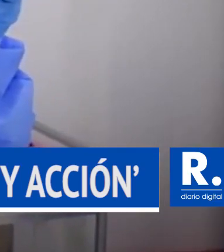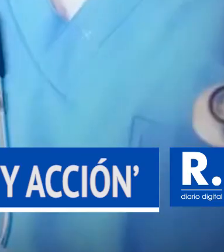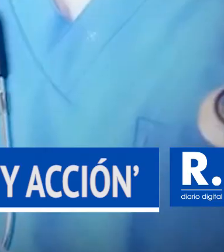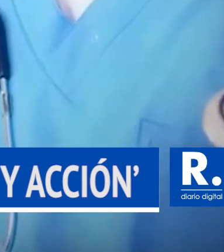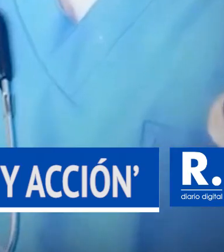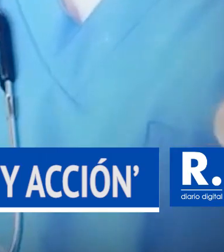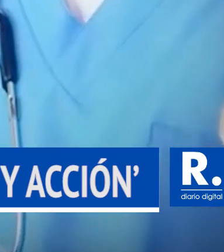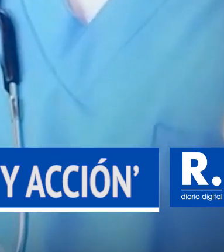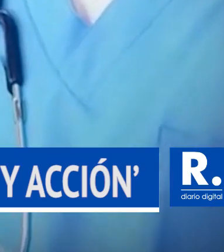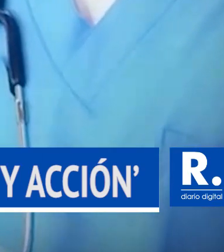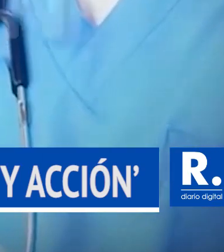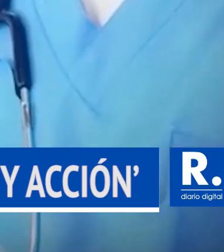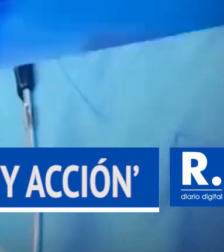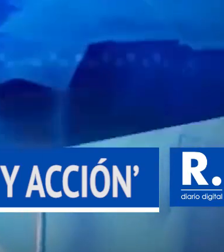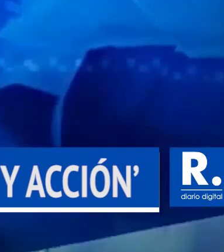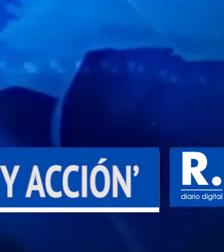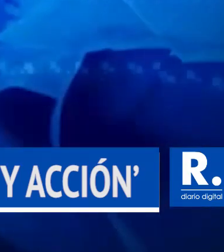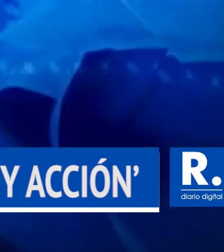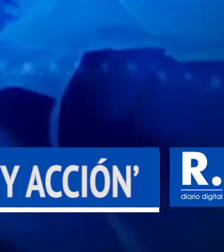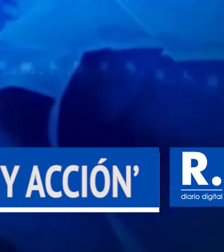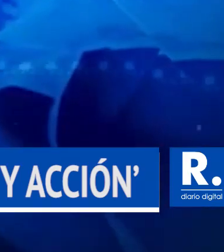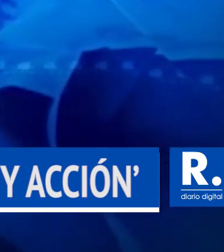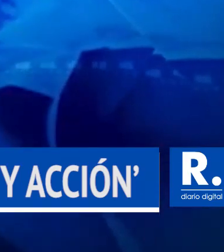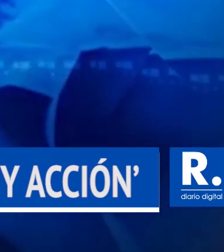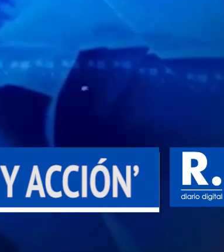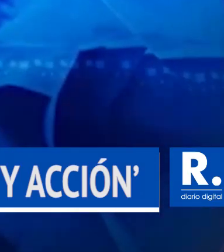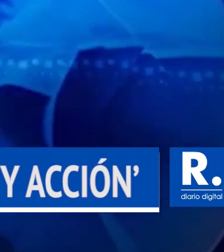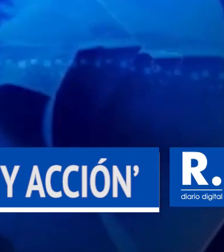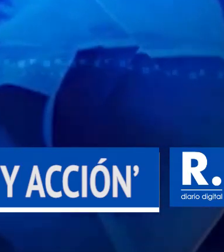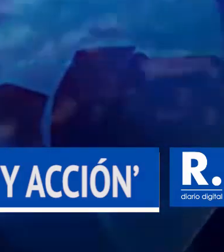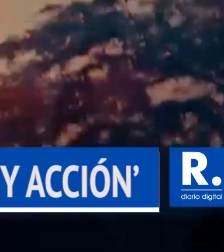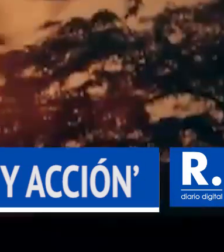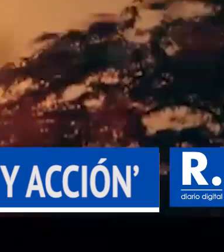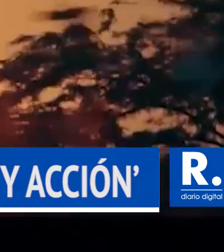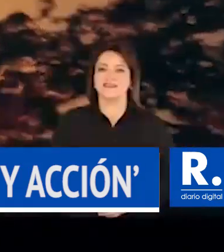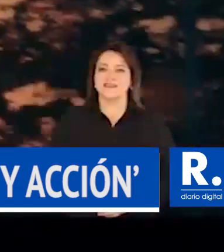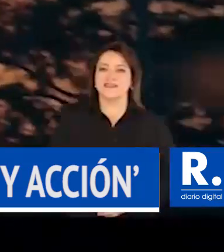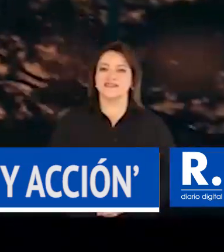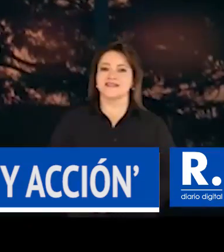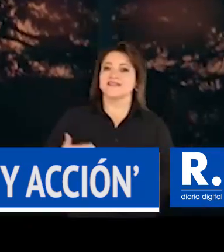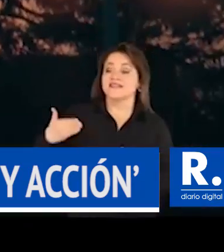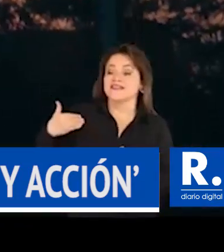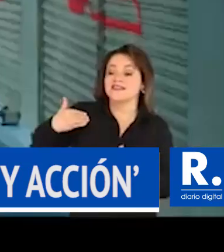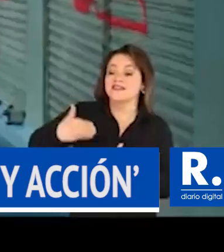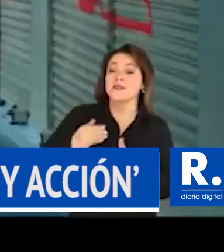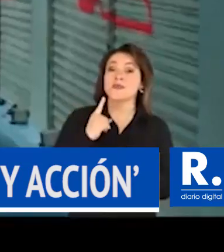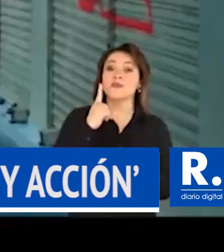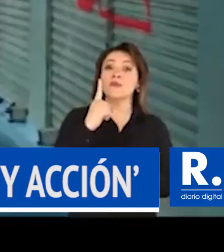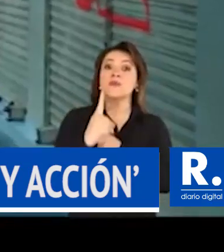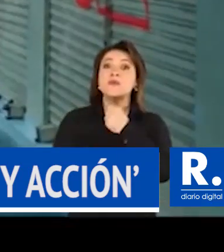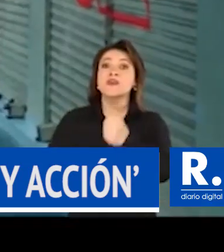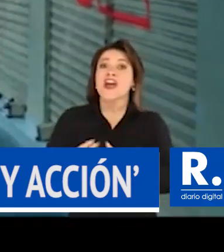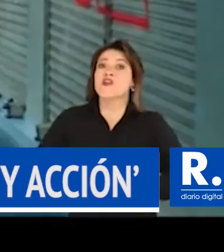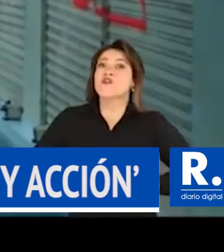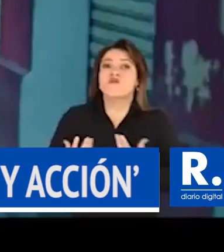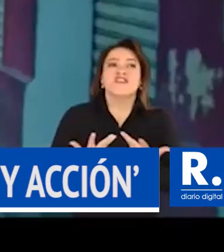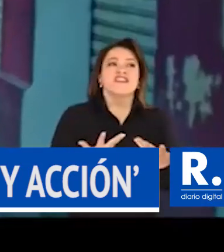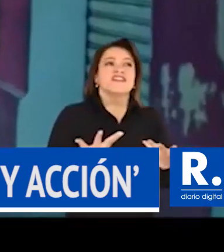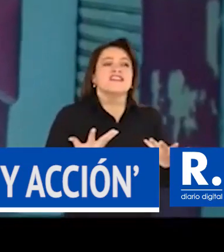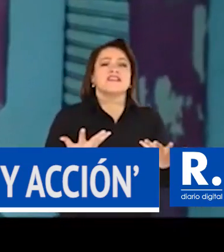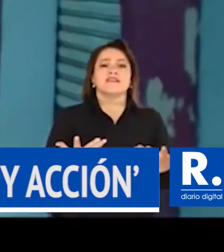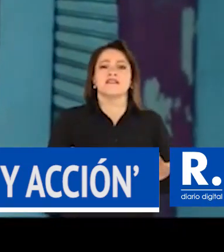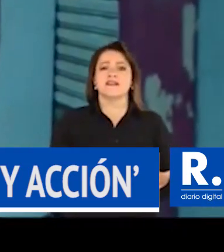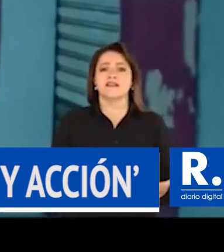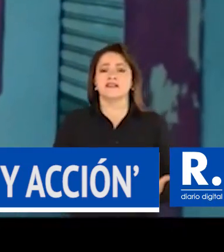del mismo modo desde la casa de nariño manifestaron que el lunes estarán avisando si hay espacio pedagógico ese día lo que genera incertidumbre